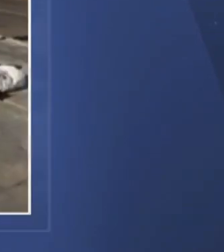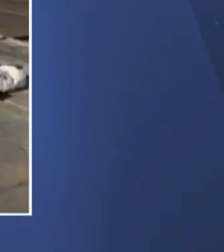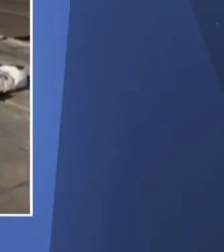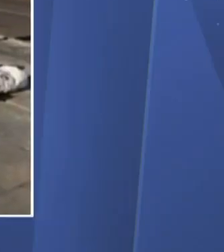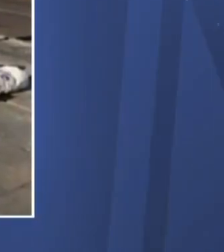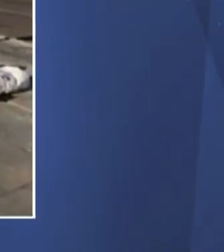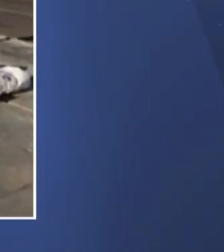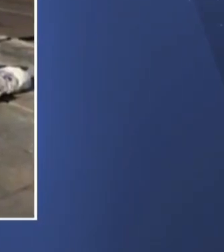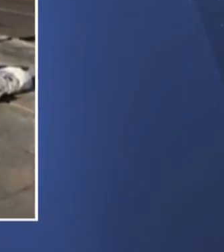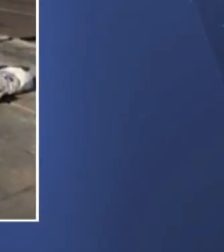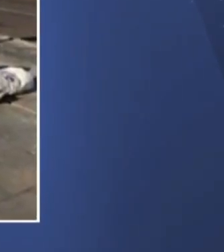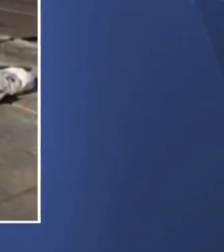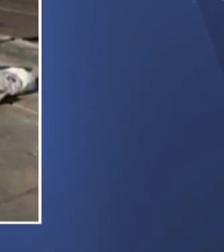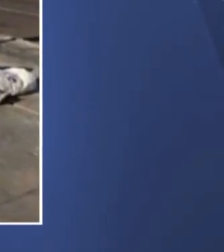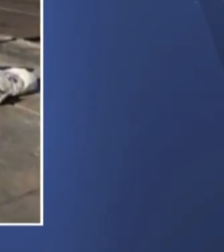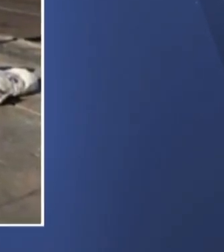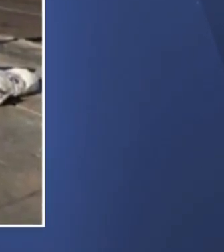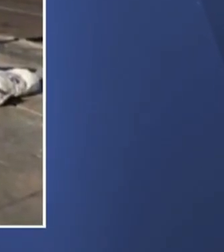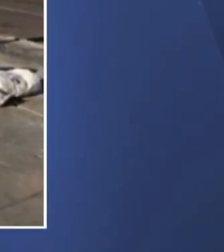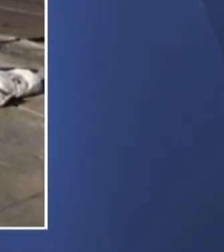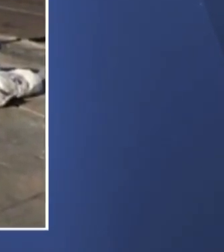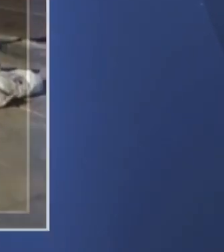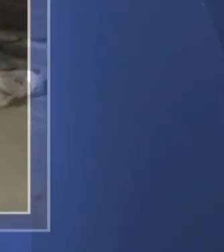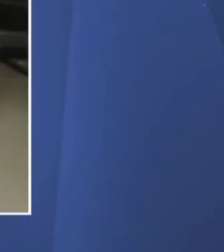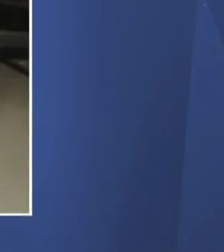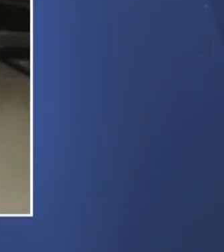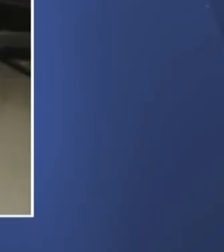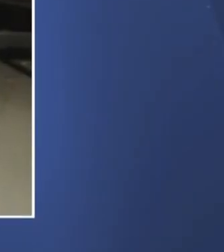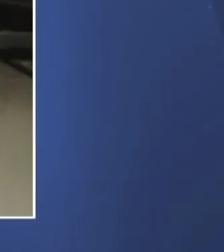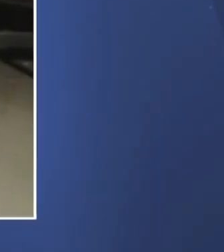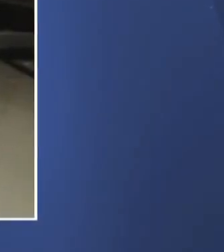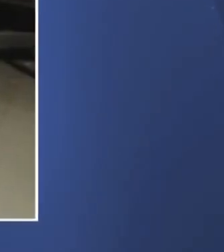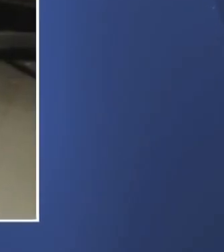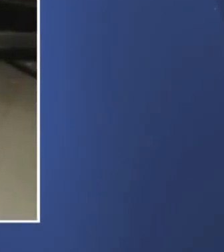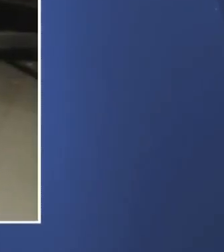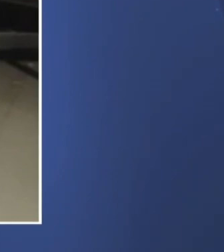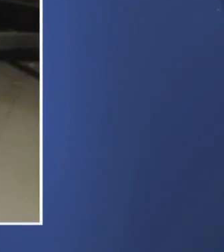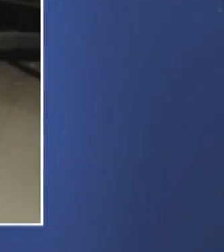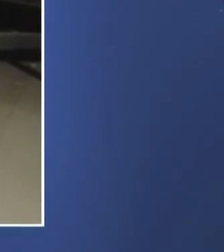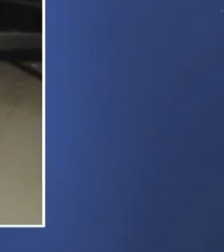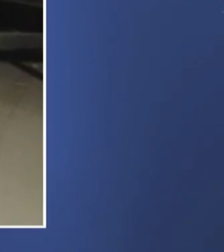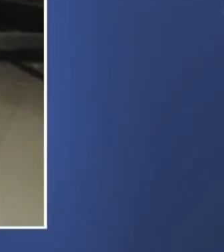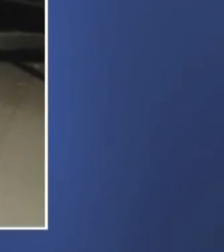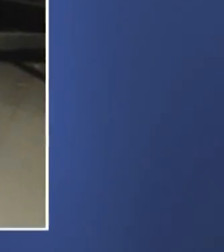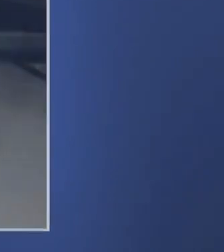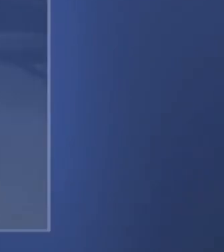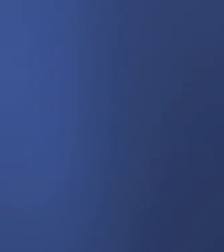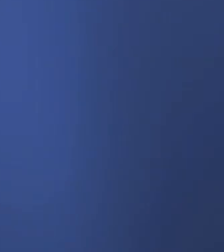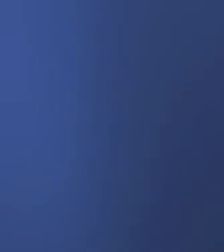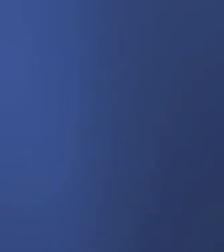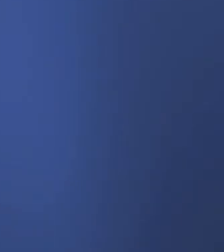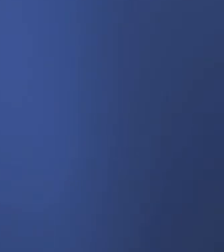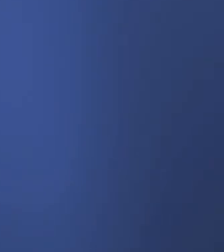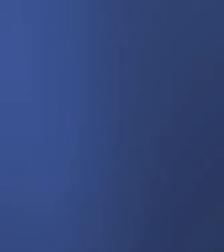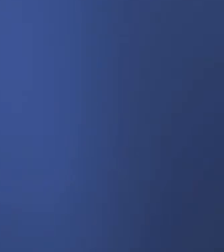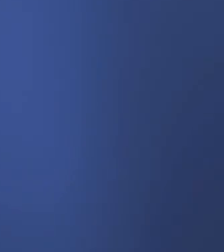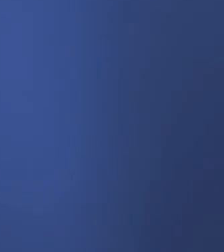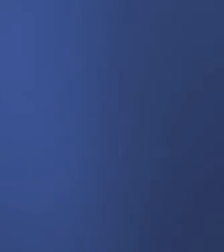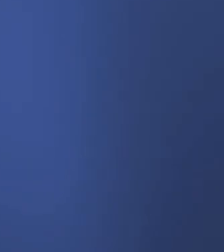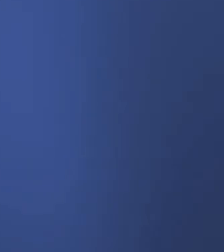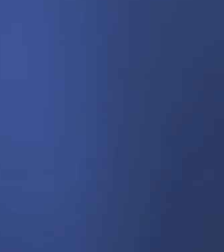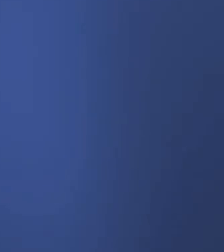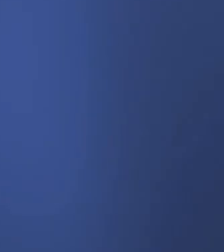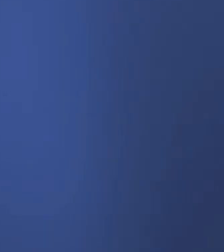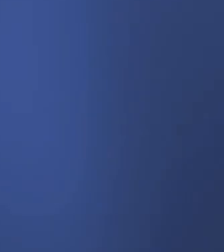materia prima para la elaboración de las pastillas. Incluso dijo que el fentanilo como droga ingresa más a Estados Unidos de